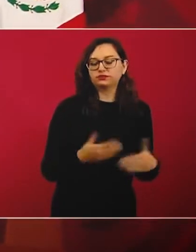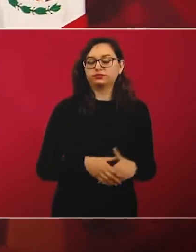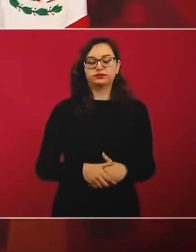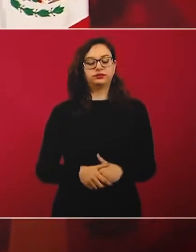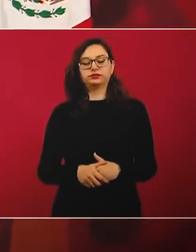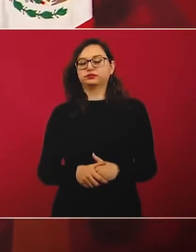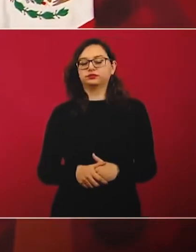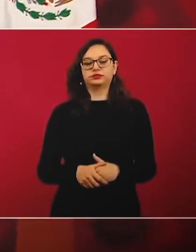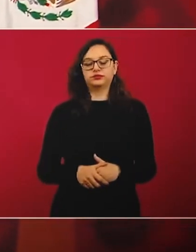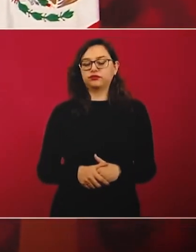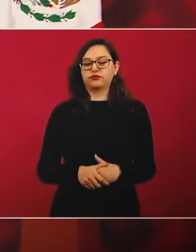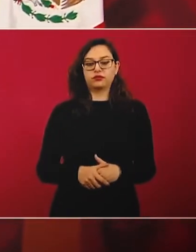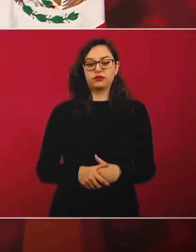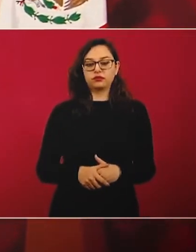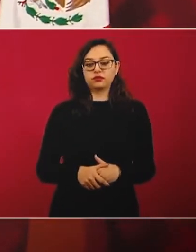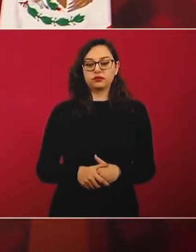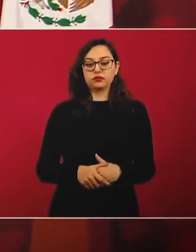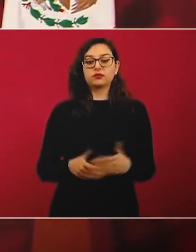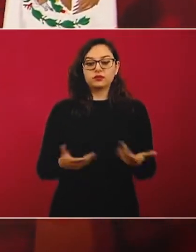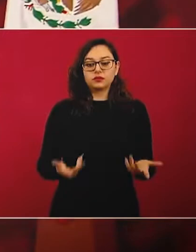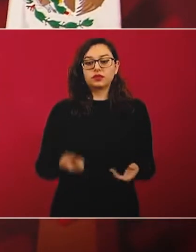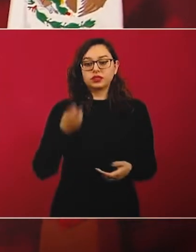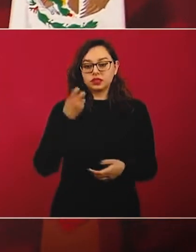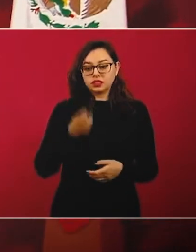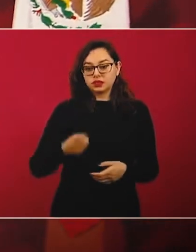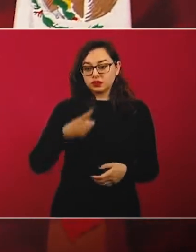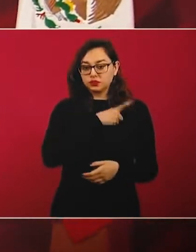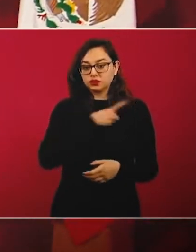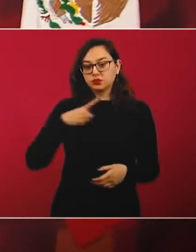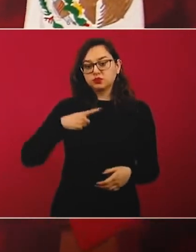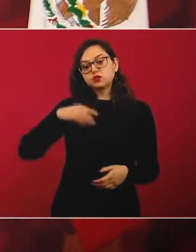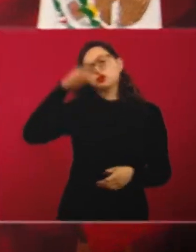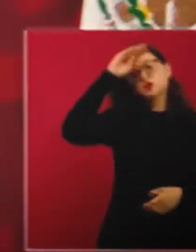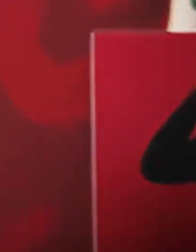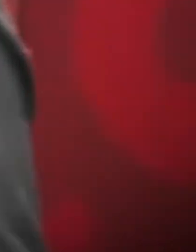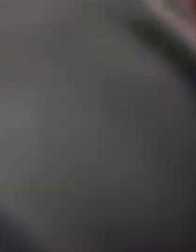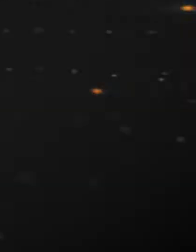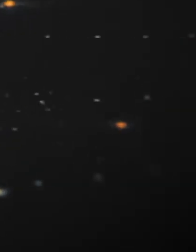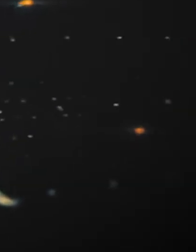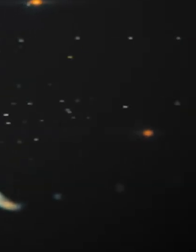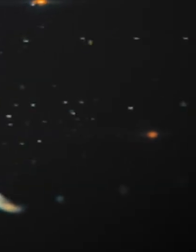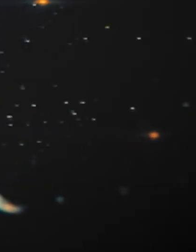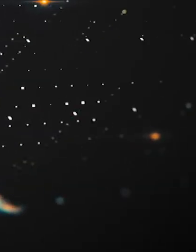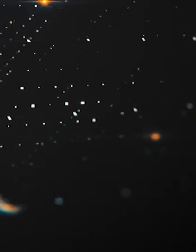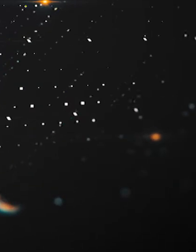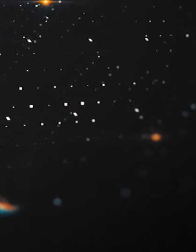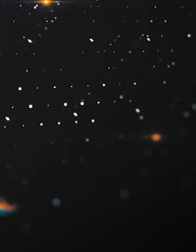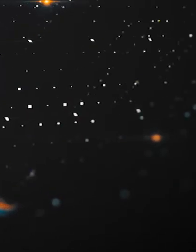países fuertes entonces tenemos que buscar un acuerdo